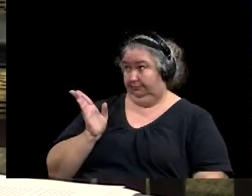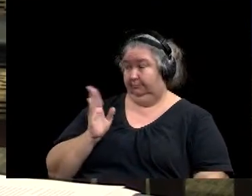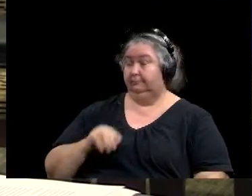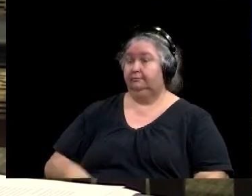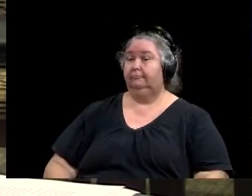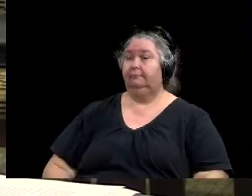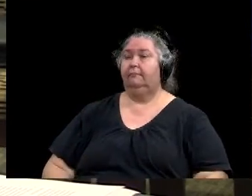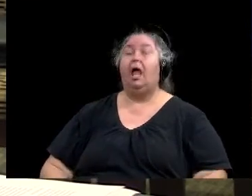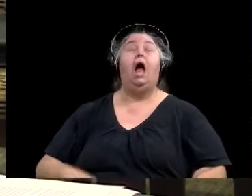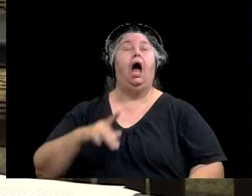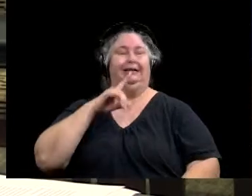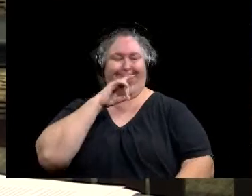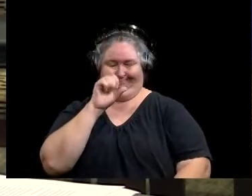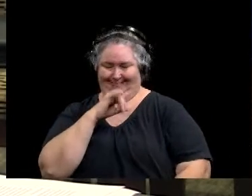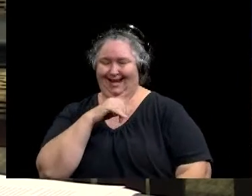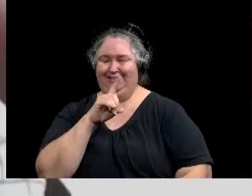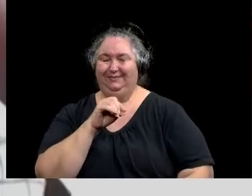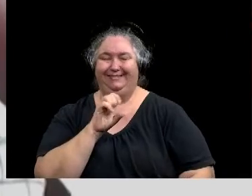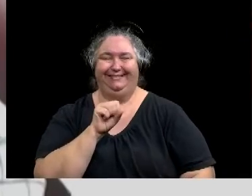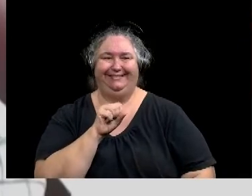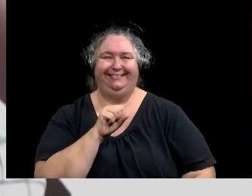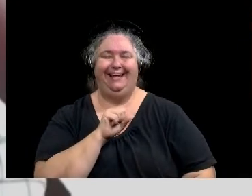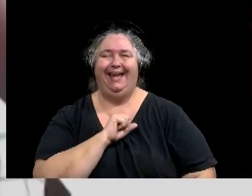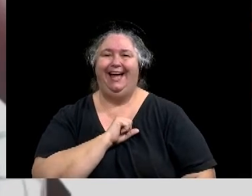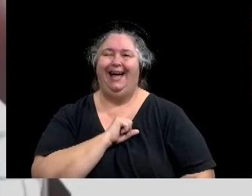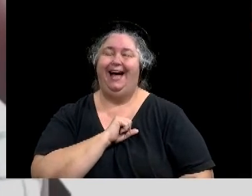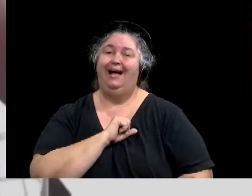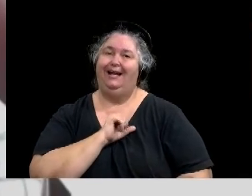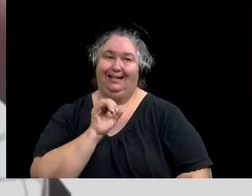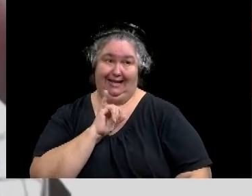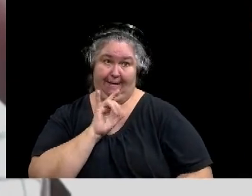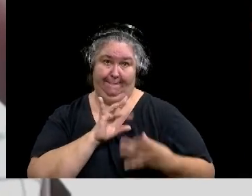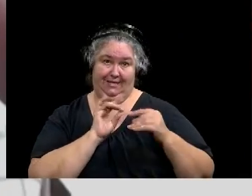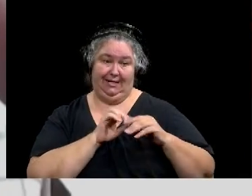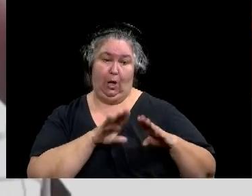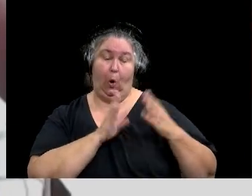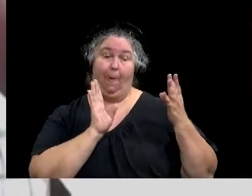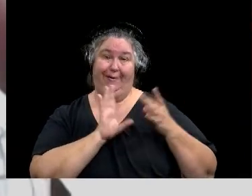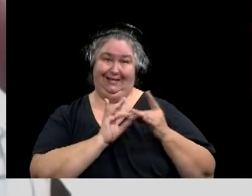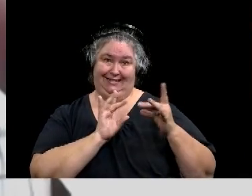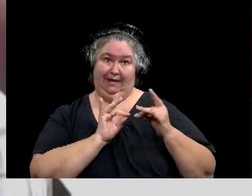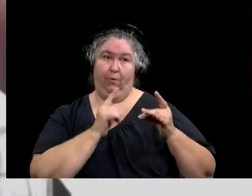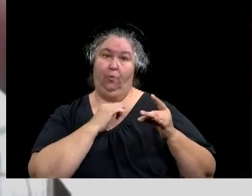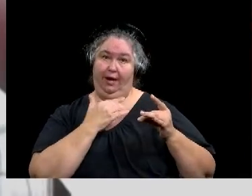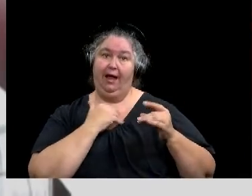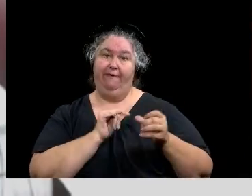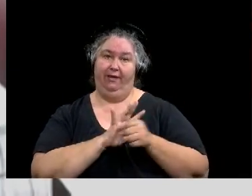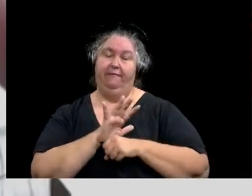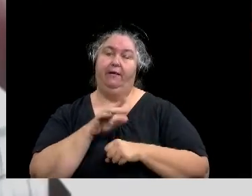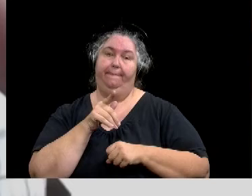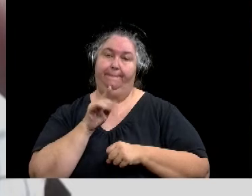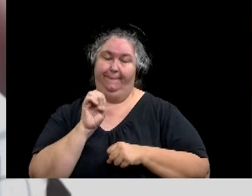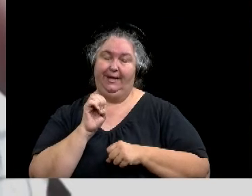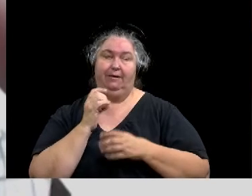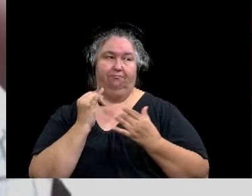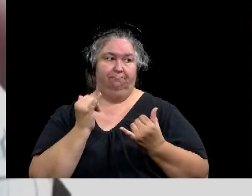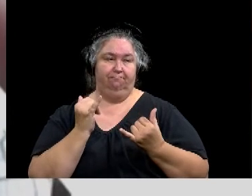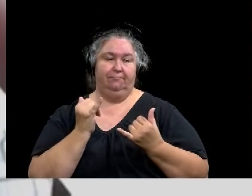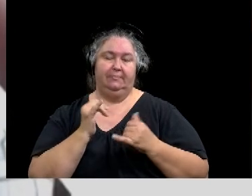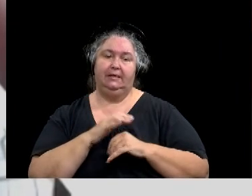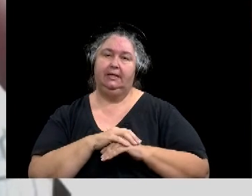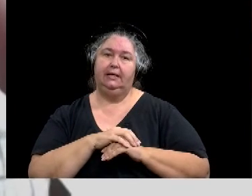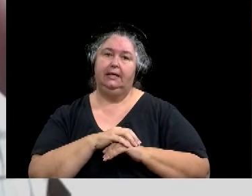y así es que como mencioné en otro si tenemos adecuado